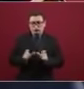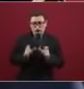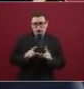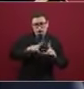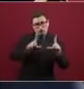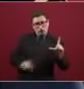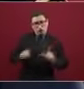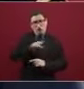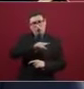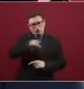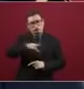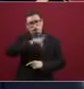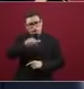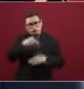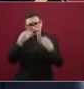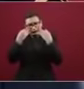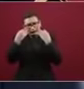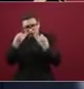ustedes verán